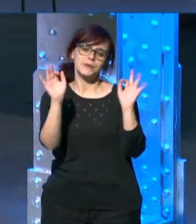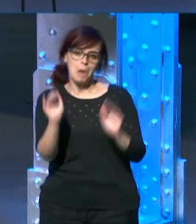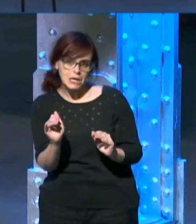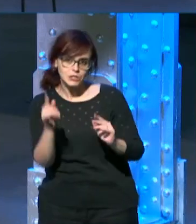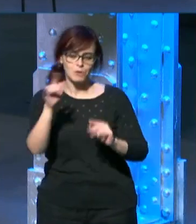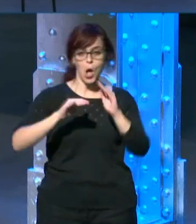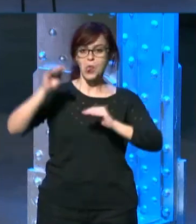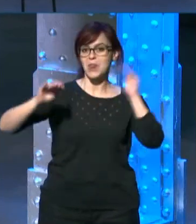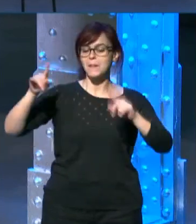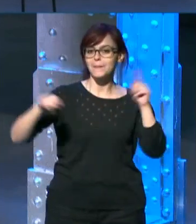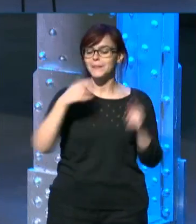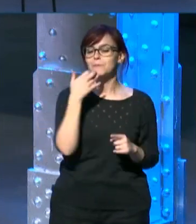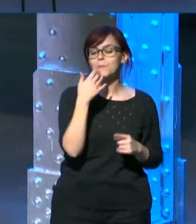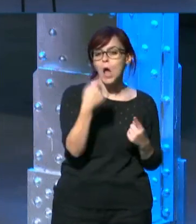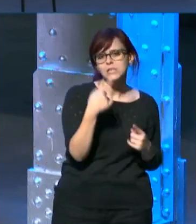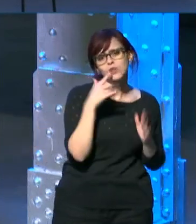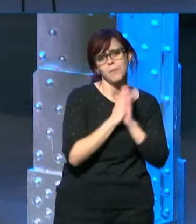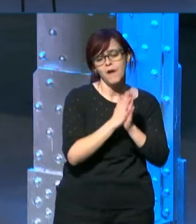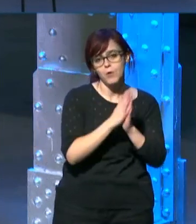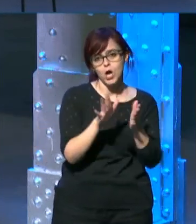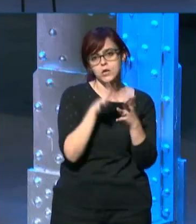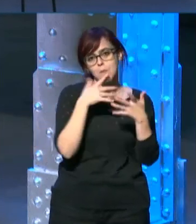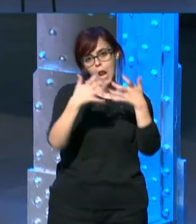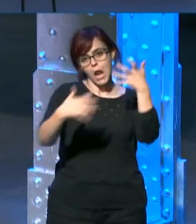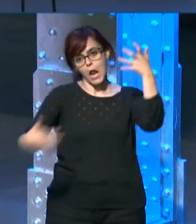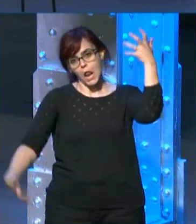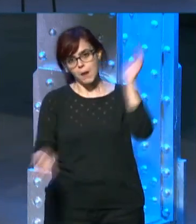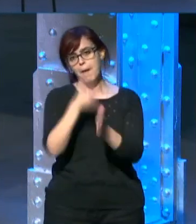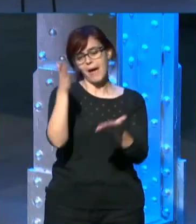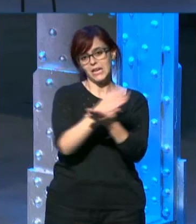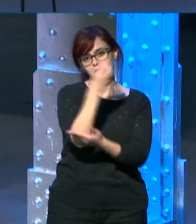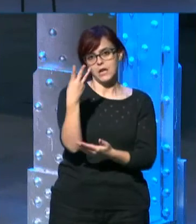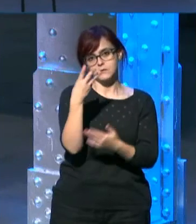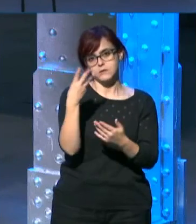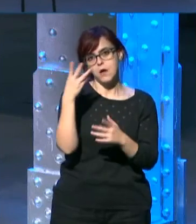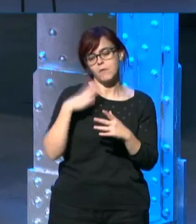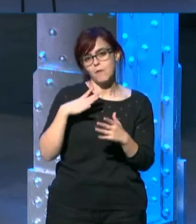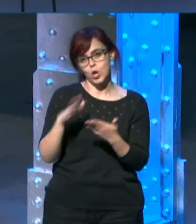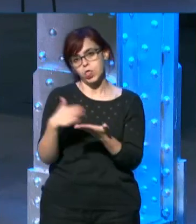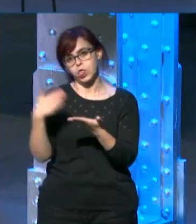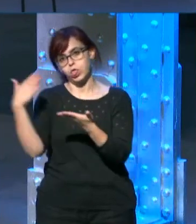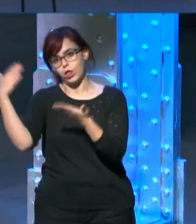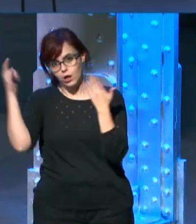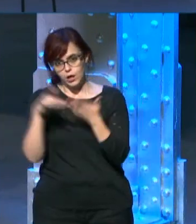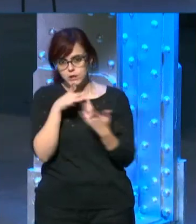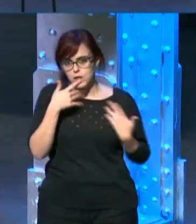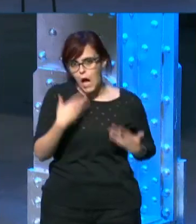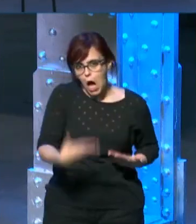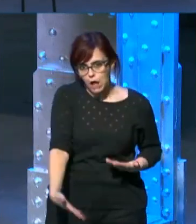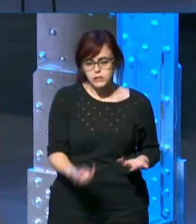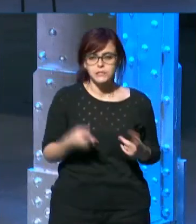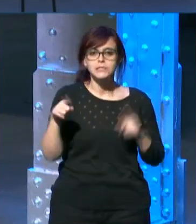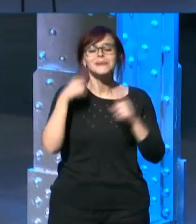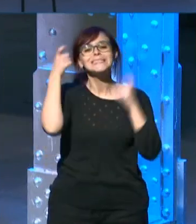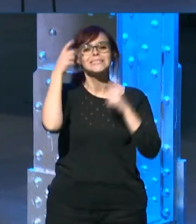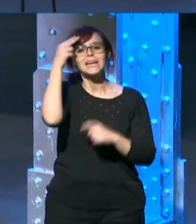un poquito. O, por favor, no escribas un telegrama, has escrito 3 páginas, saca 7, porque era... Hemos intentado